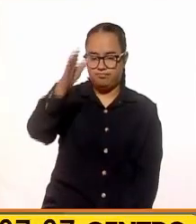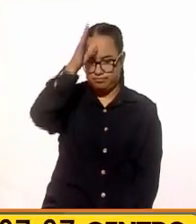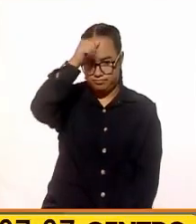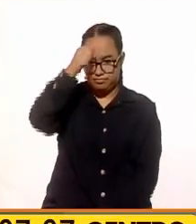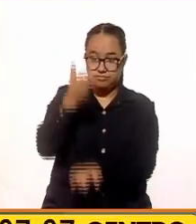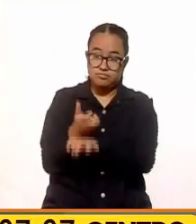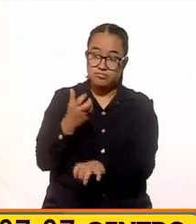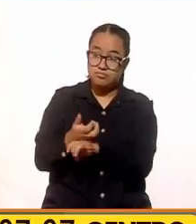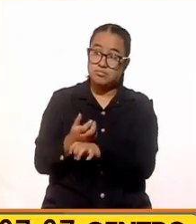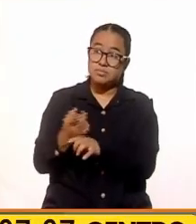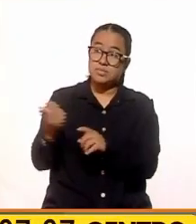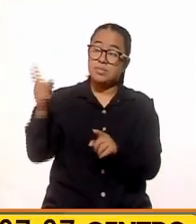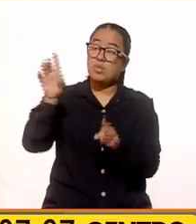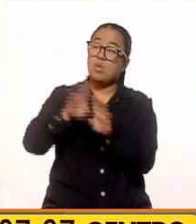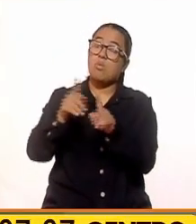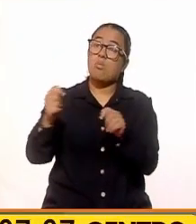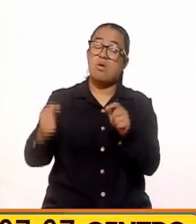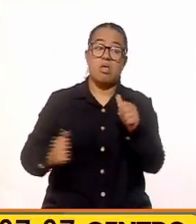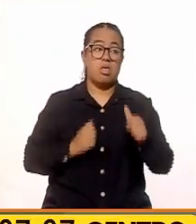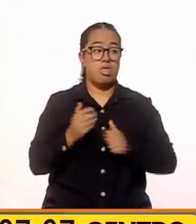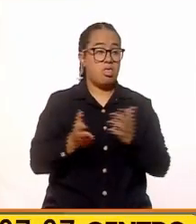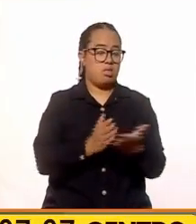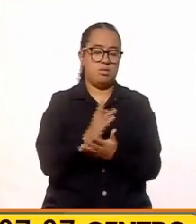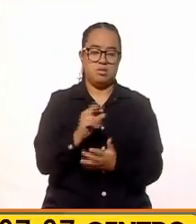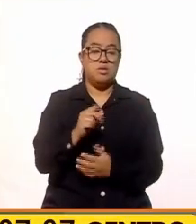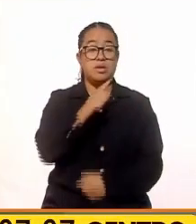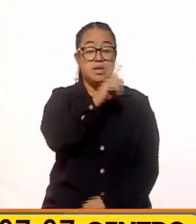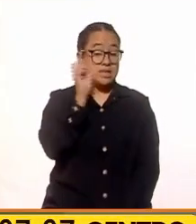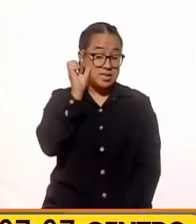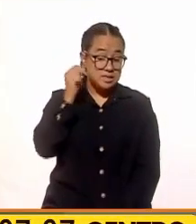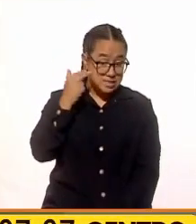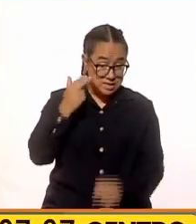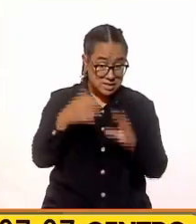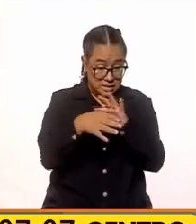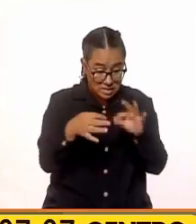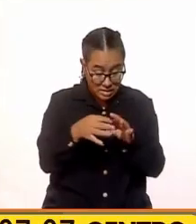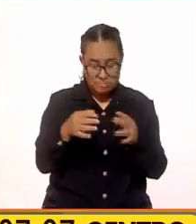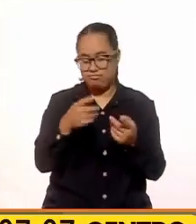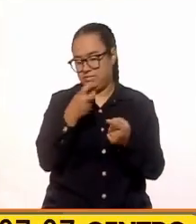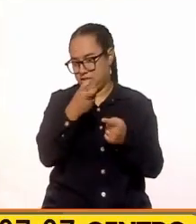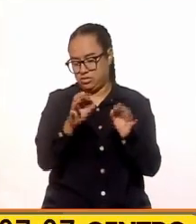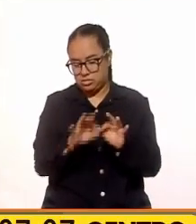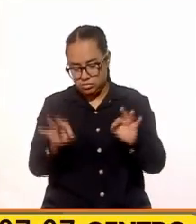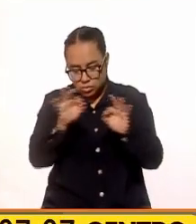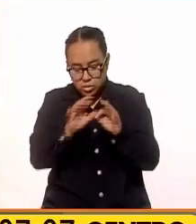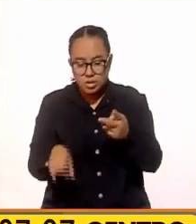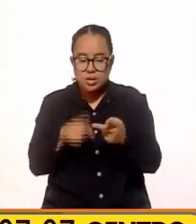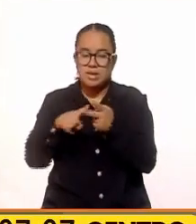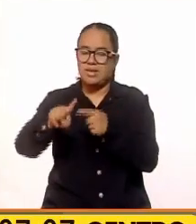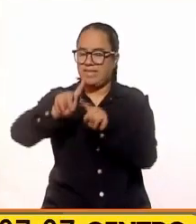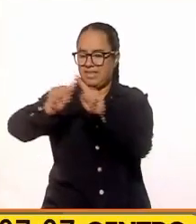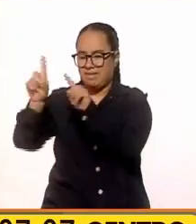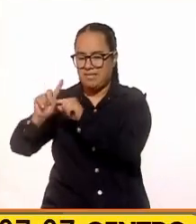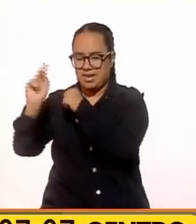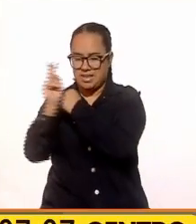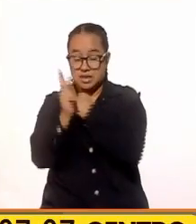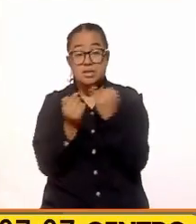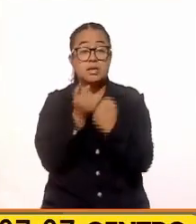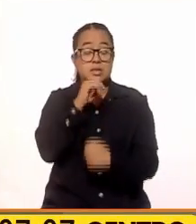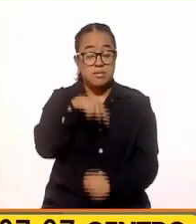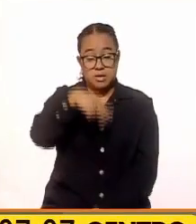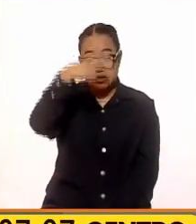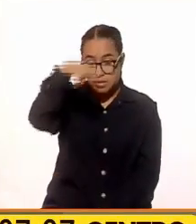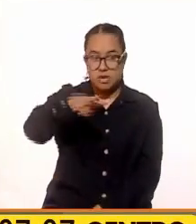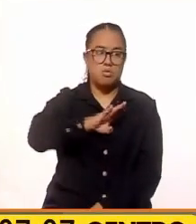de Estados Unidos. Creo que es muy importante la declaración de China, es muy importante la declaración de varios países, incluyendo México,